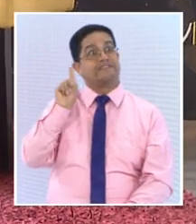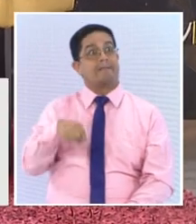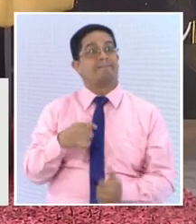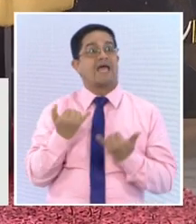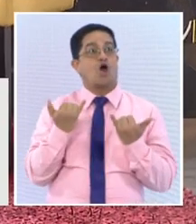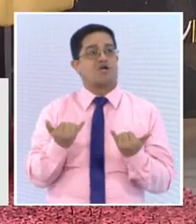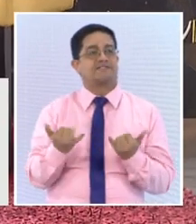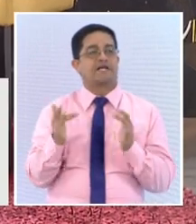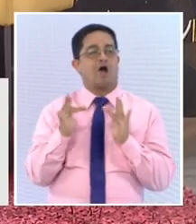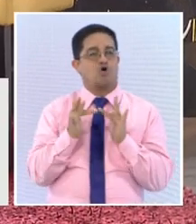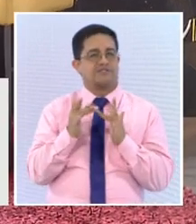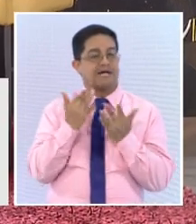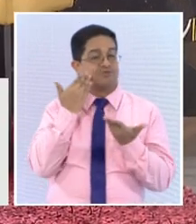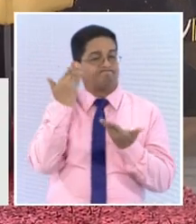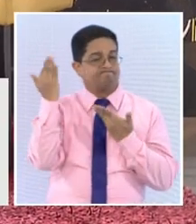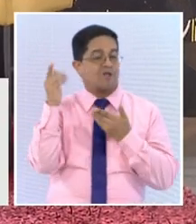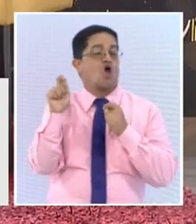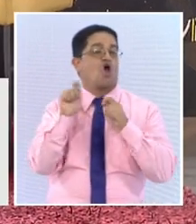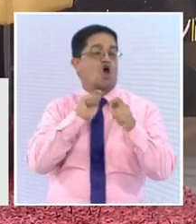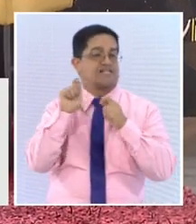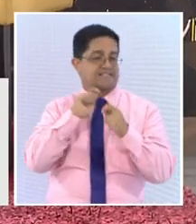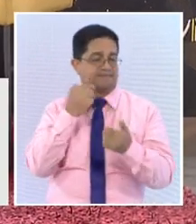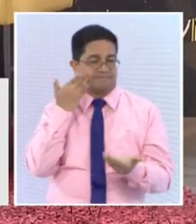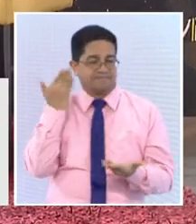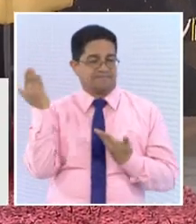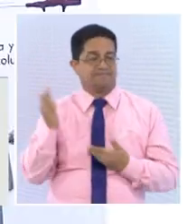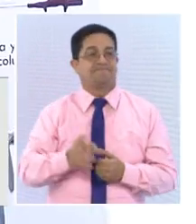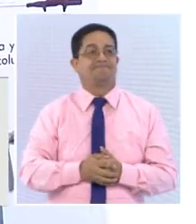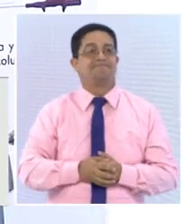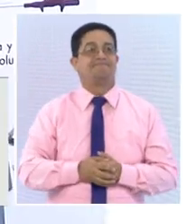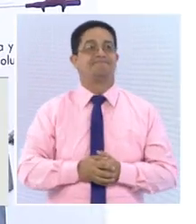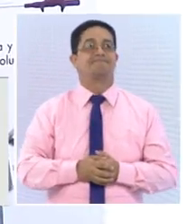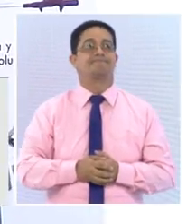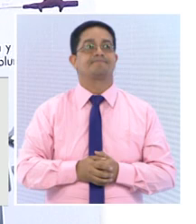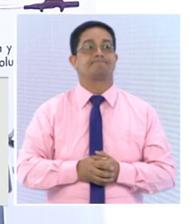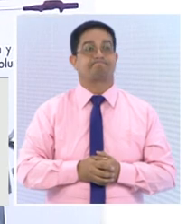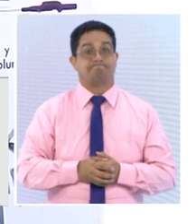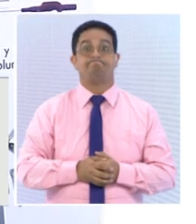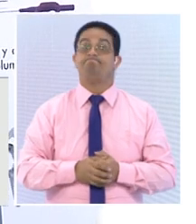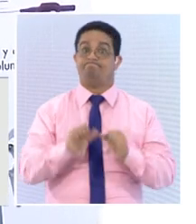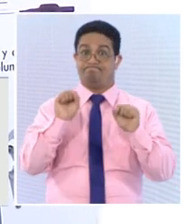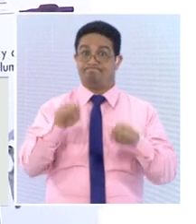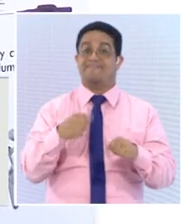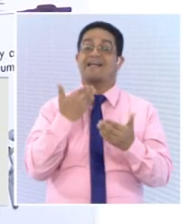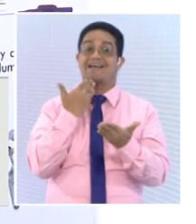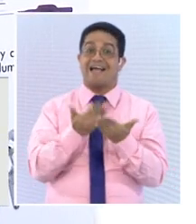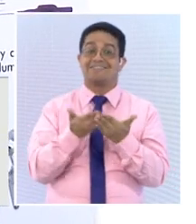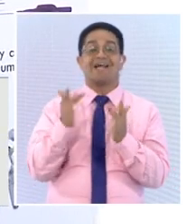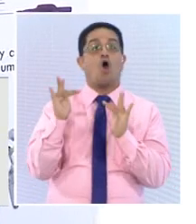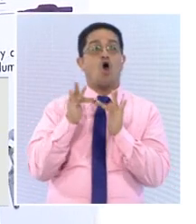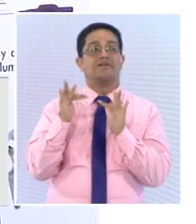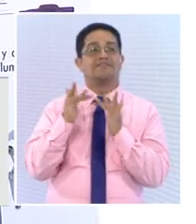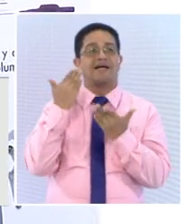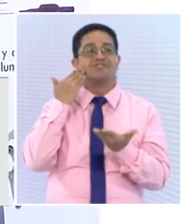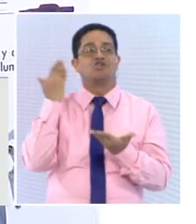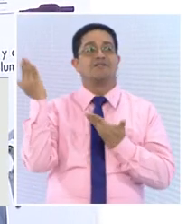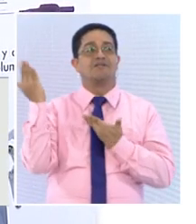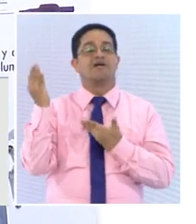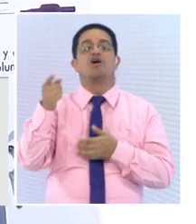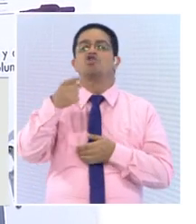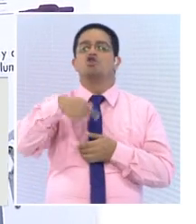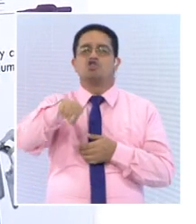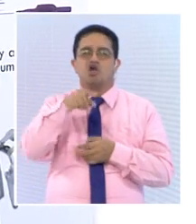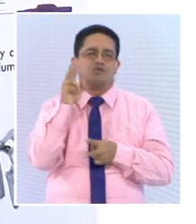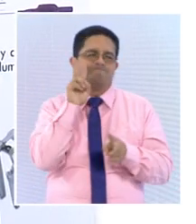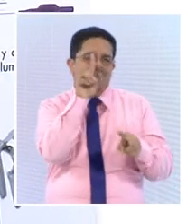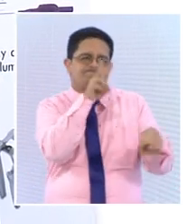hacemos un contacto con nuestro compañero José Francisco Carvajal. Así es, Daniela, gracias por este contacto. Nosotros continuamos haciendo este recorrido para